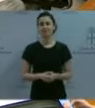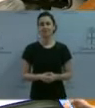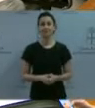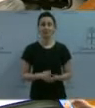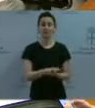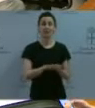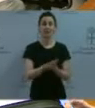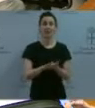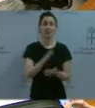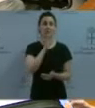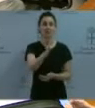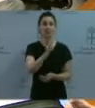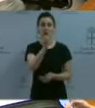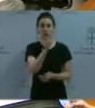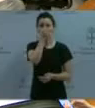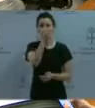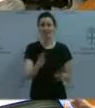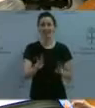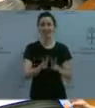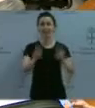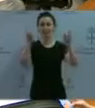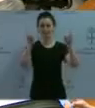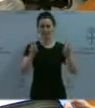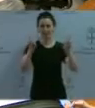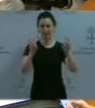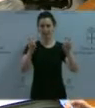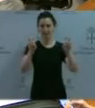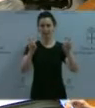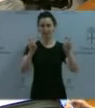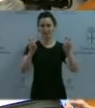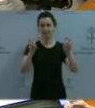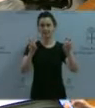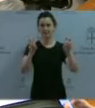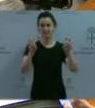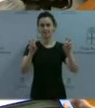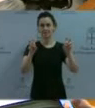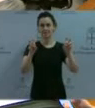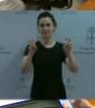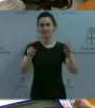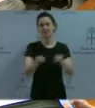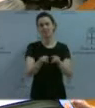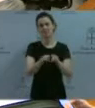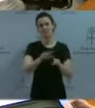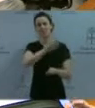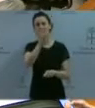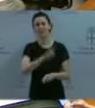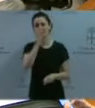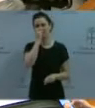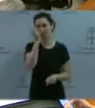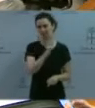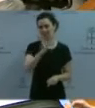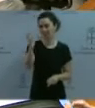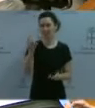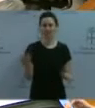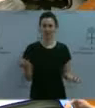este no se convirtiera en un espectáculo. Y tengo que reiterar varios puntos que nuestro grupo